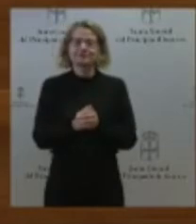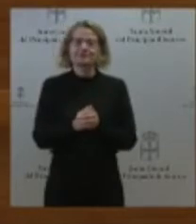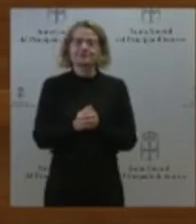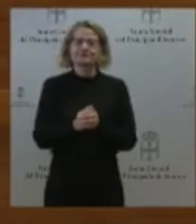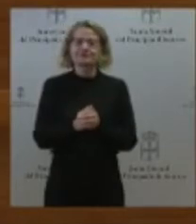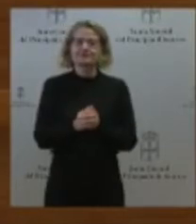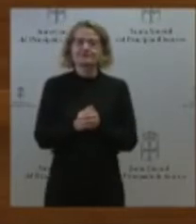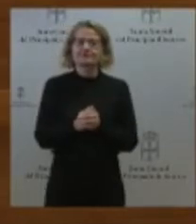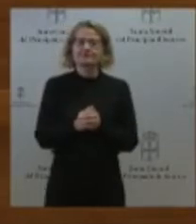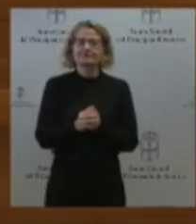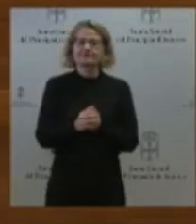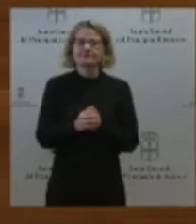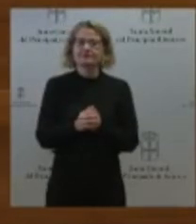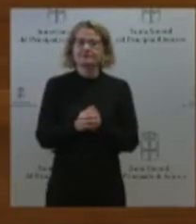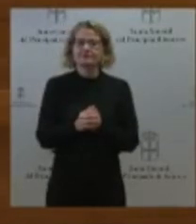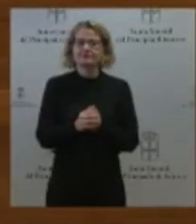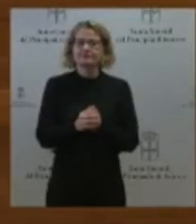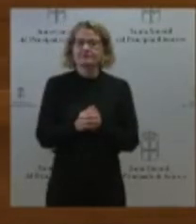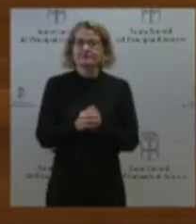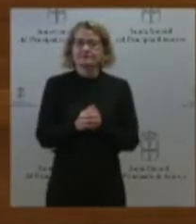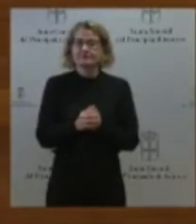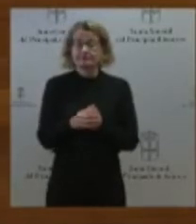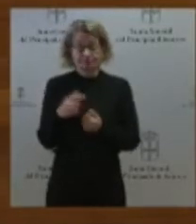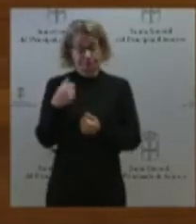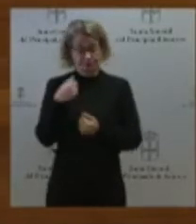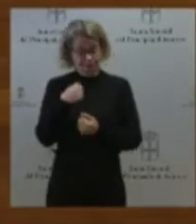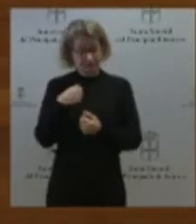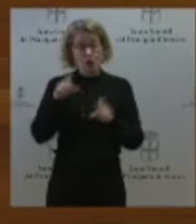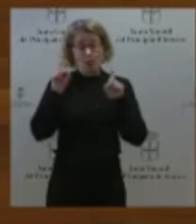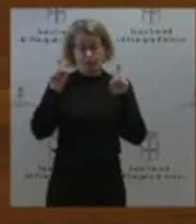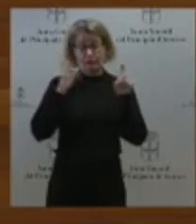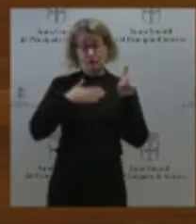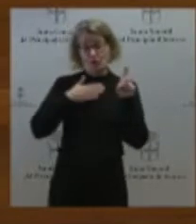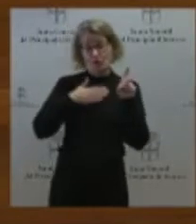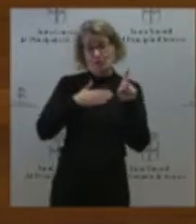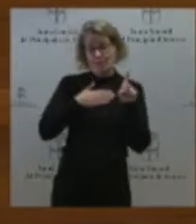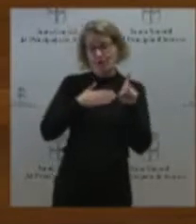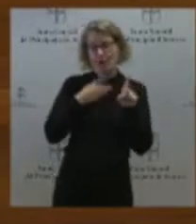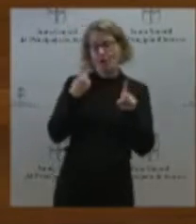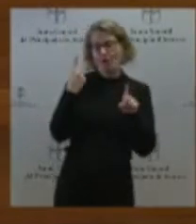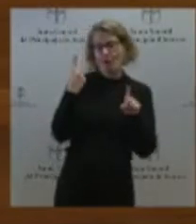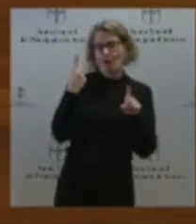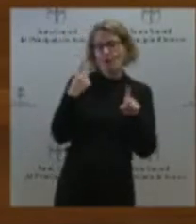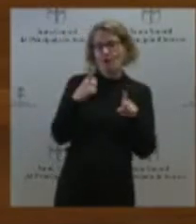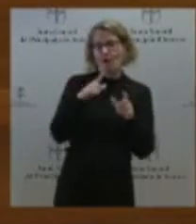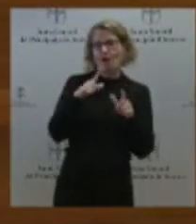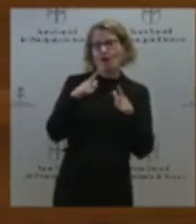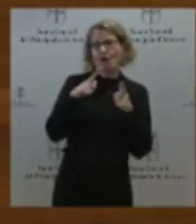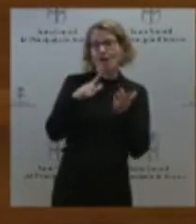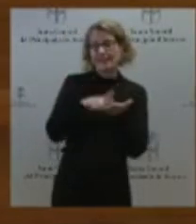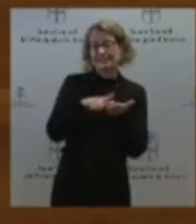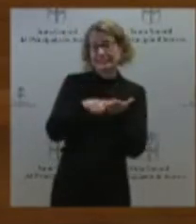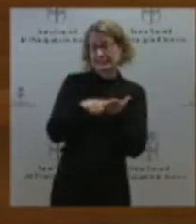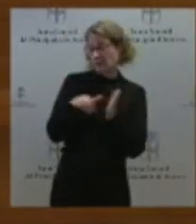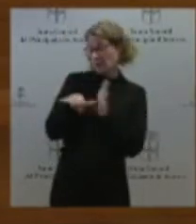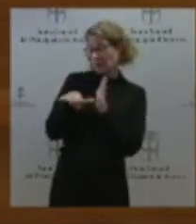Uno de mis maestros literarios, quien por cierto residió muy cerca de aquí, en las casas del Cuito de la calle Uría, mientras trabajaba